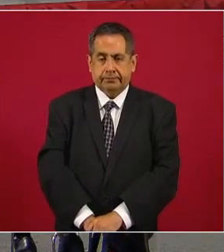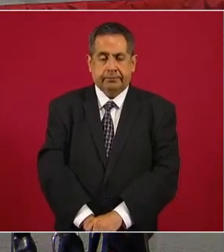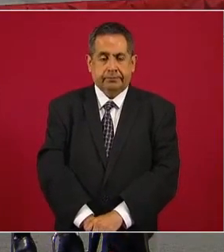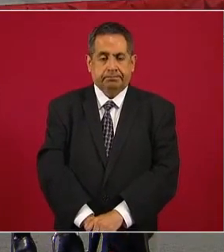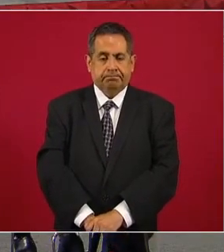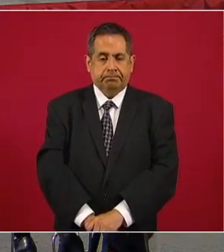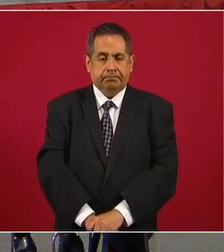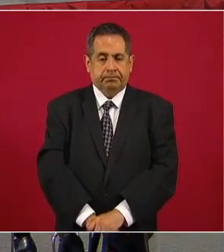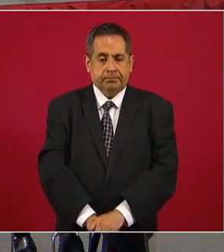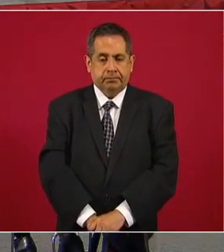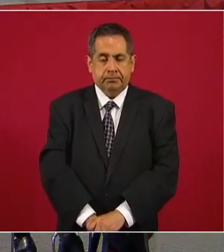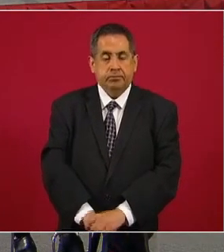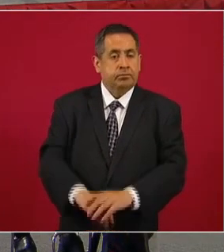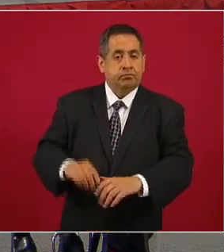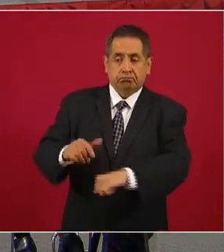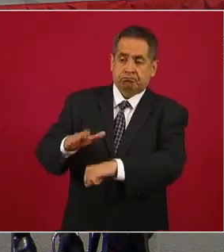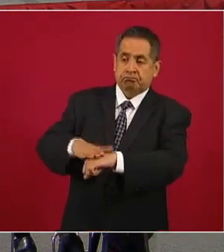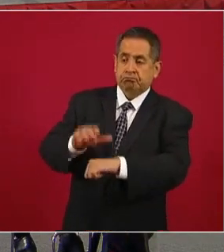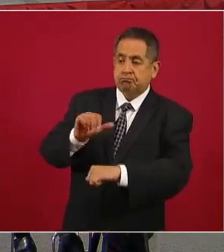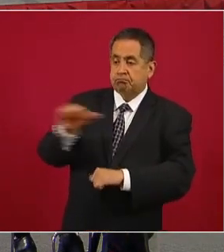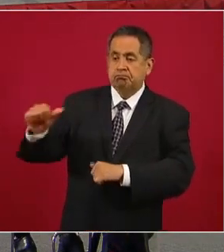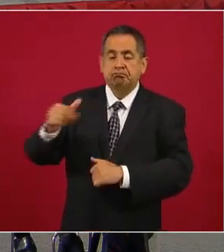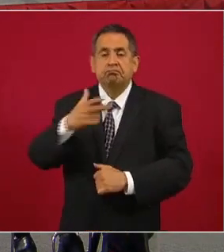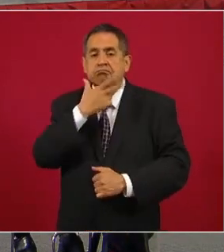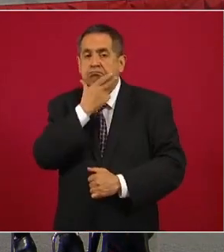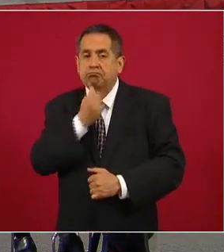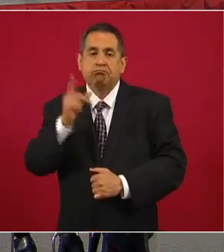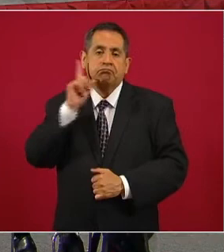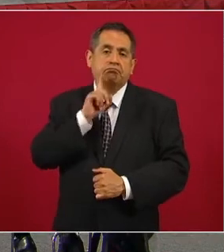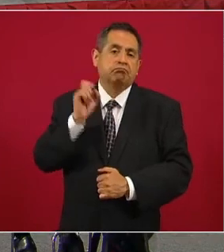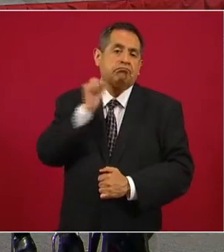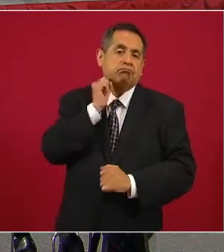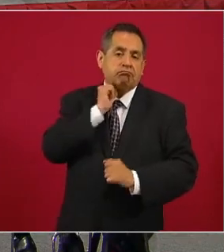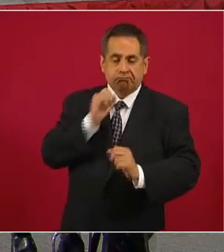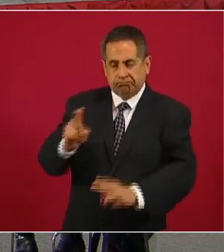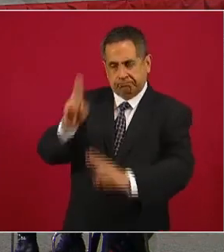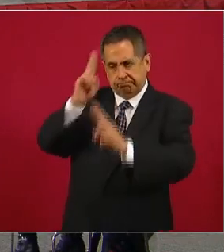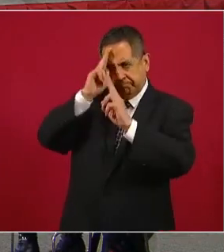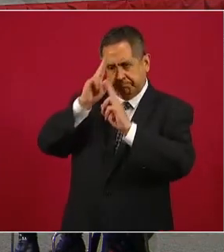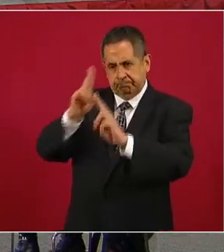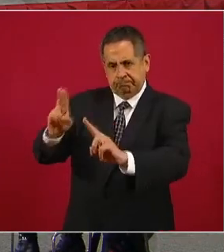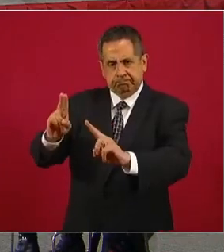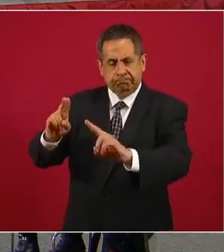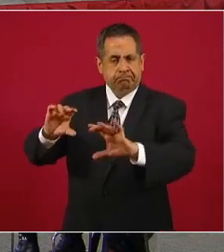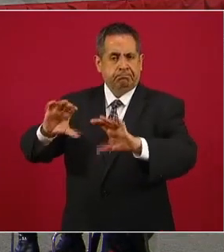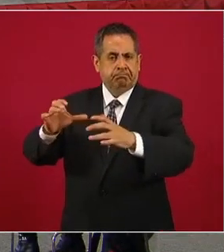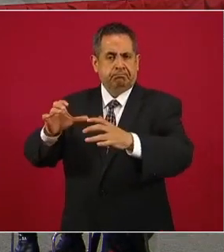A las y los senadores del Honorable Congreso de la Unión,